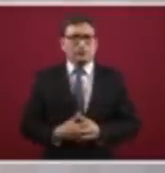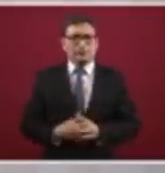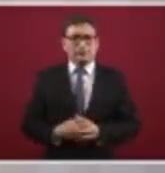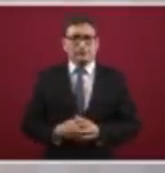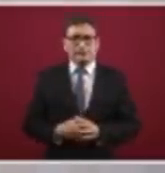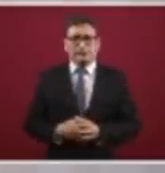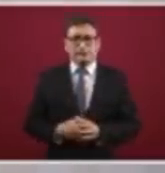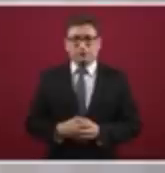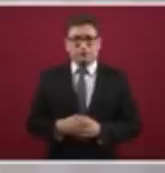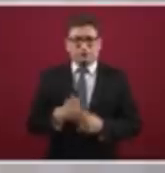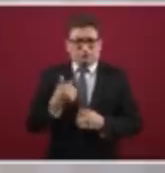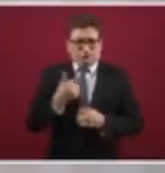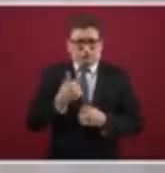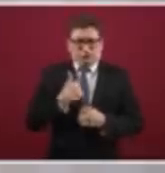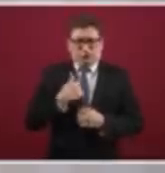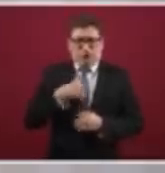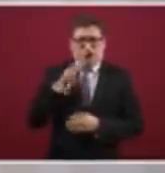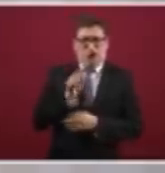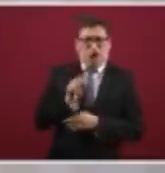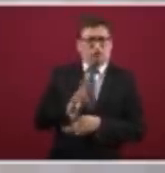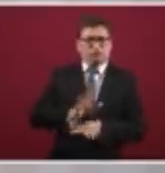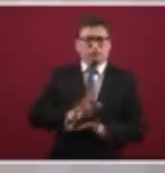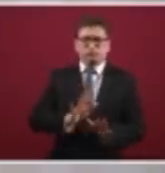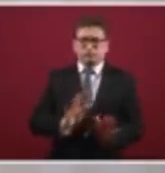y soy yo no me pongo